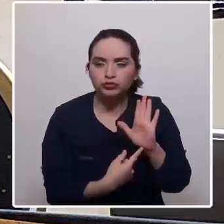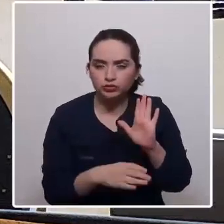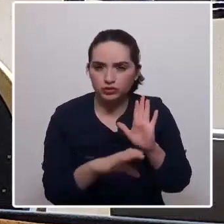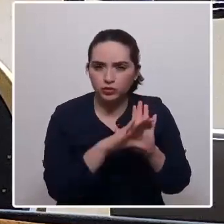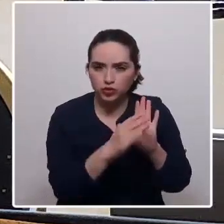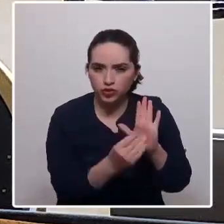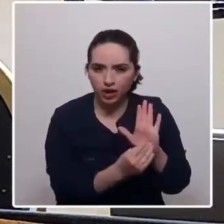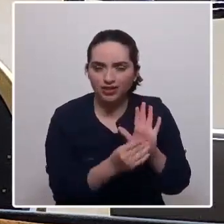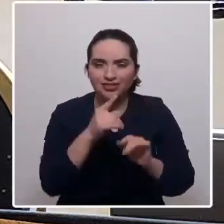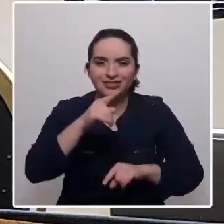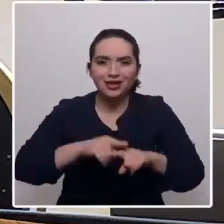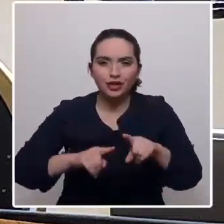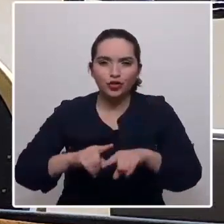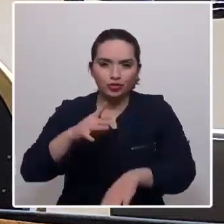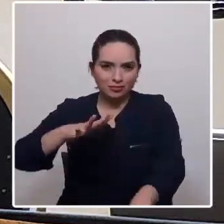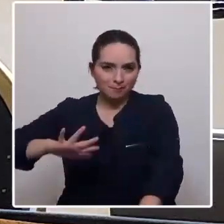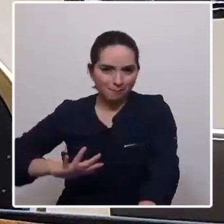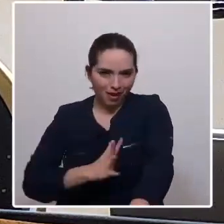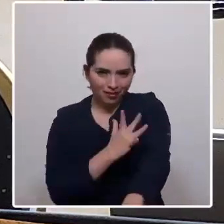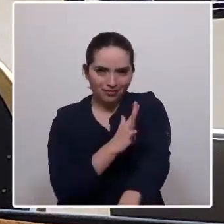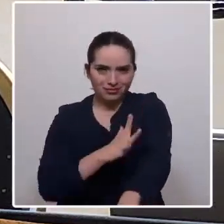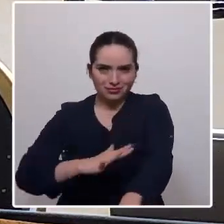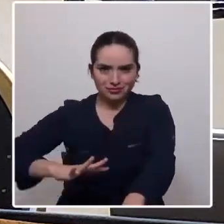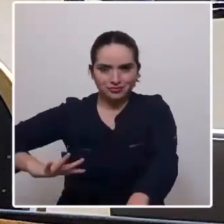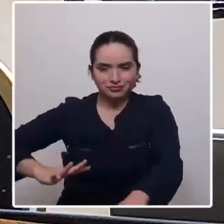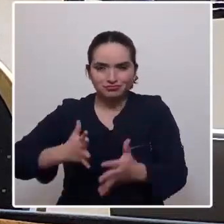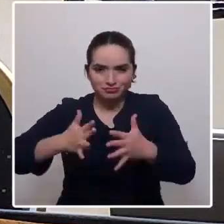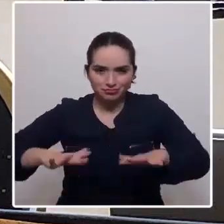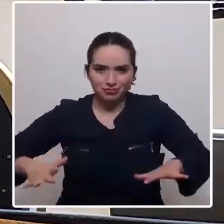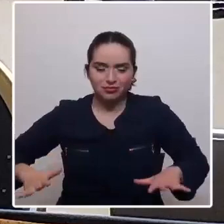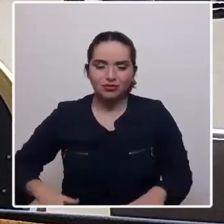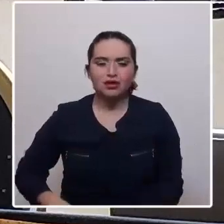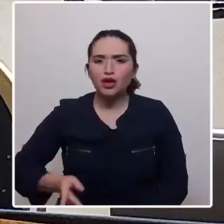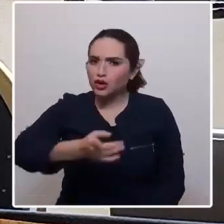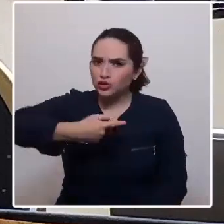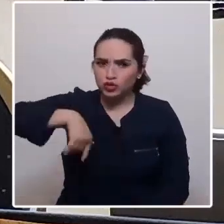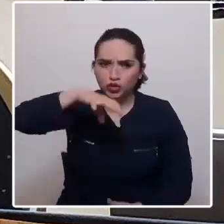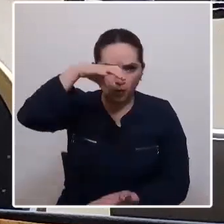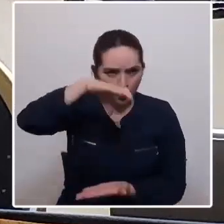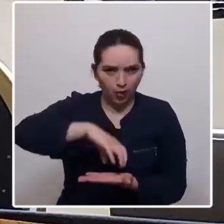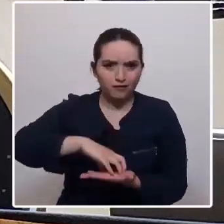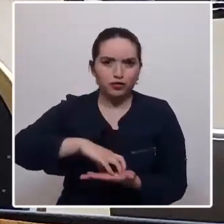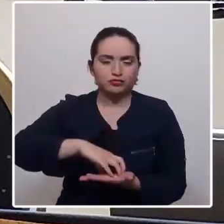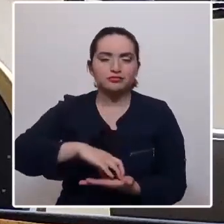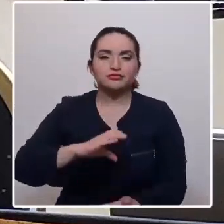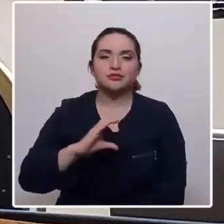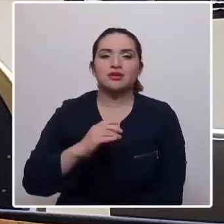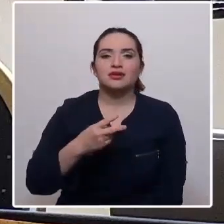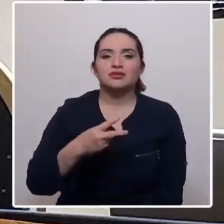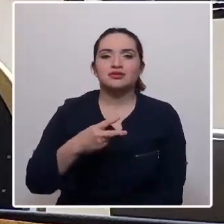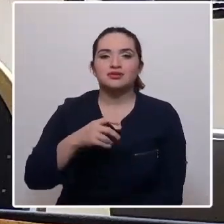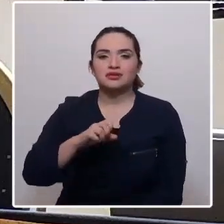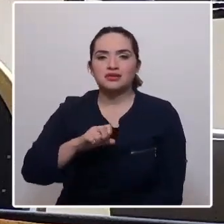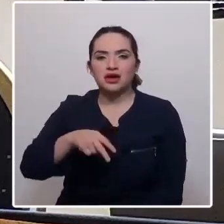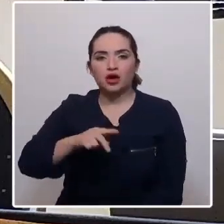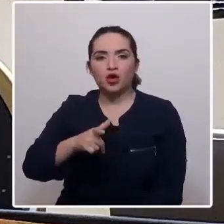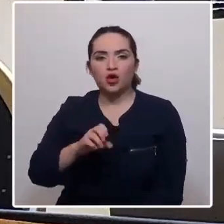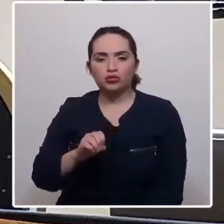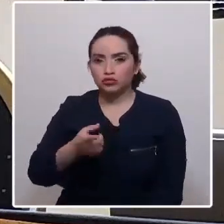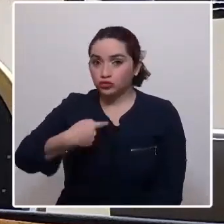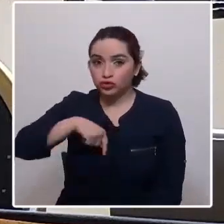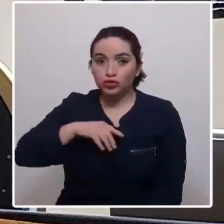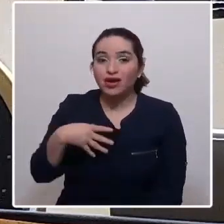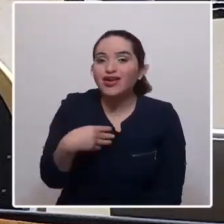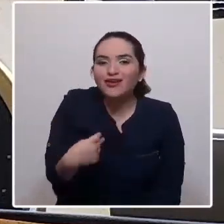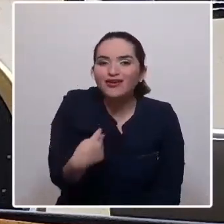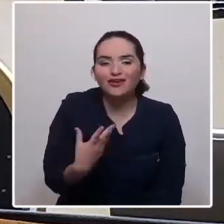del Territorio Marítimo. Lógicamente que, y por sobre todas las cosas, nosotros como pueblo chango, lógicamente venimos y somos hijos del mar.